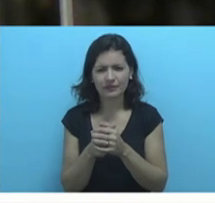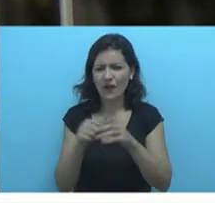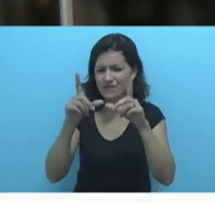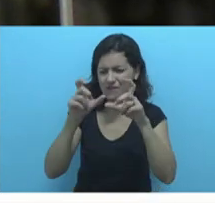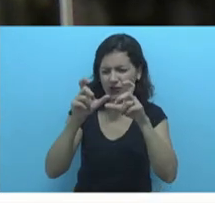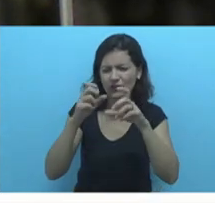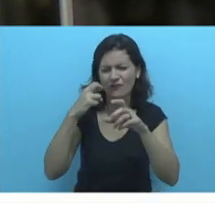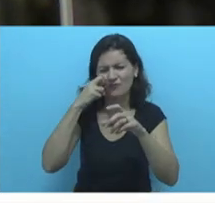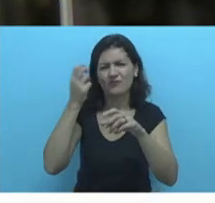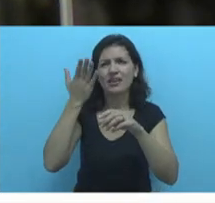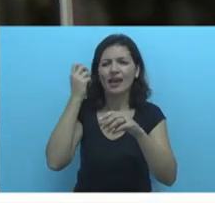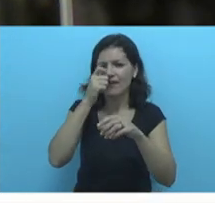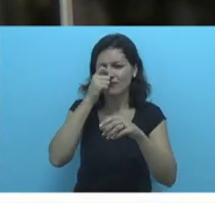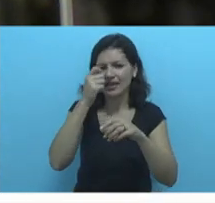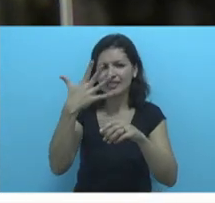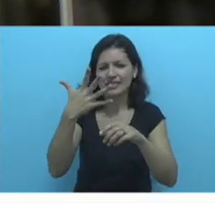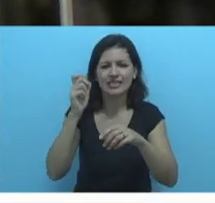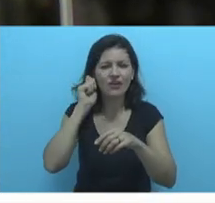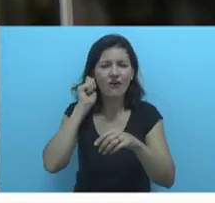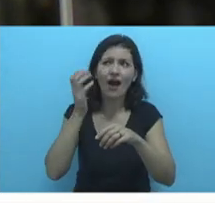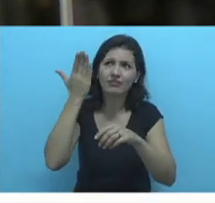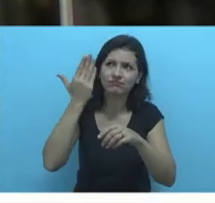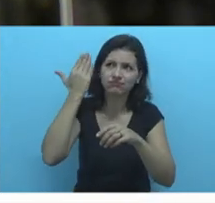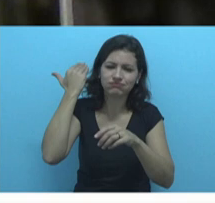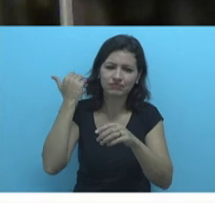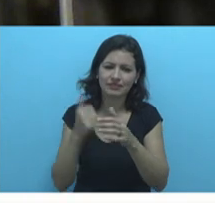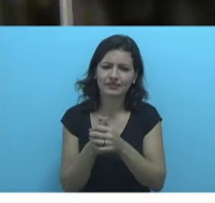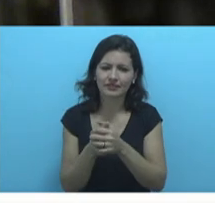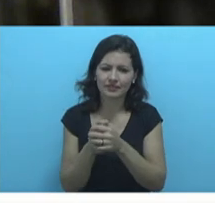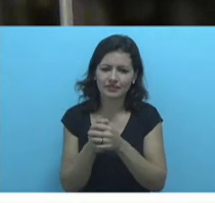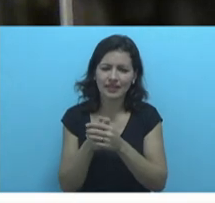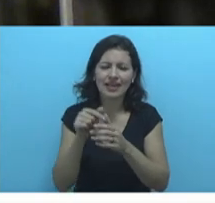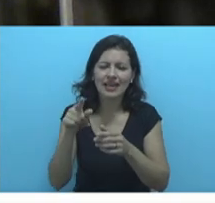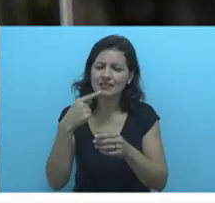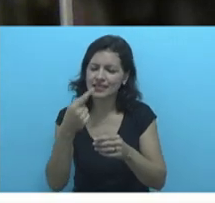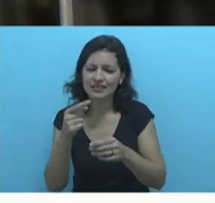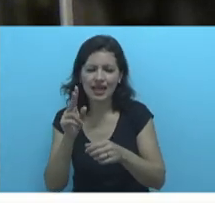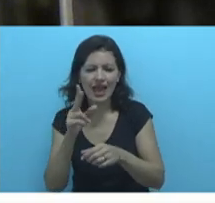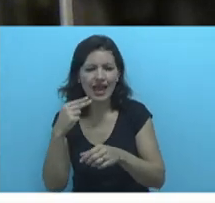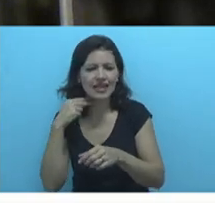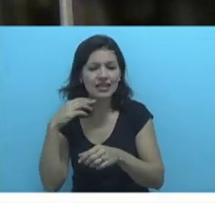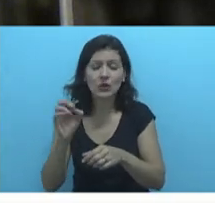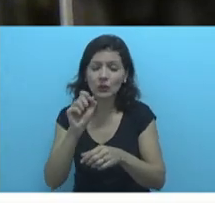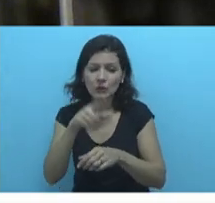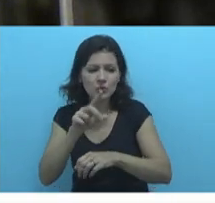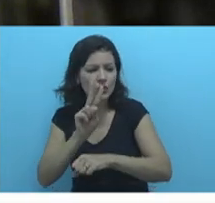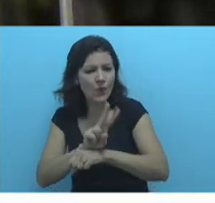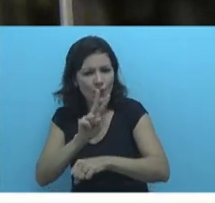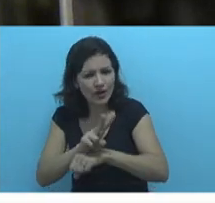años, y me dice, mirá qué lindo, cuidá de tus hijos, cuidalos,